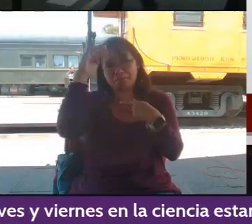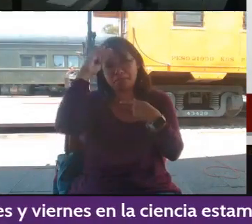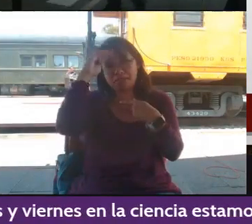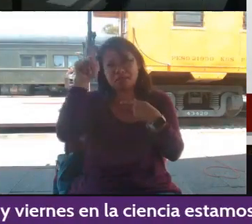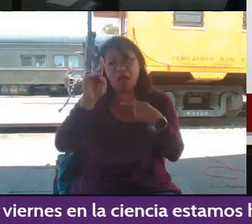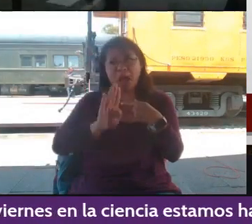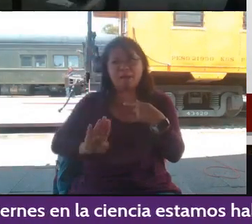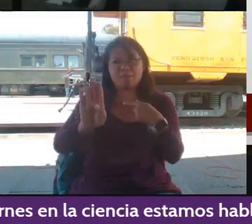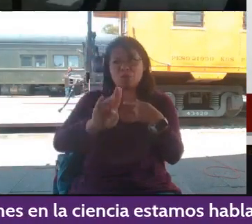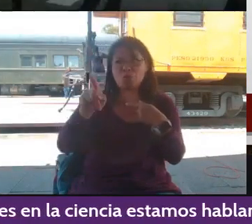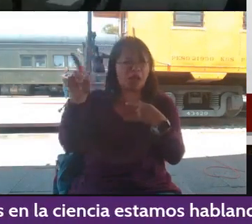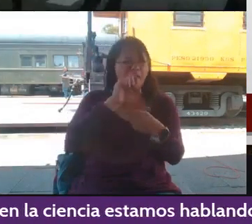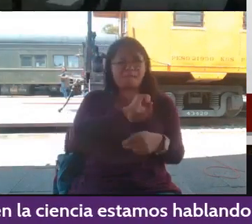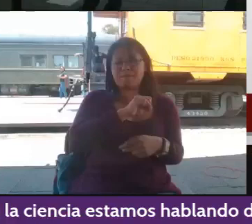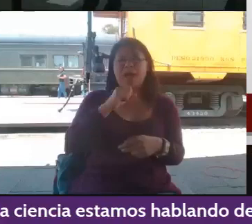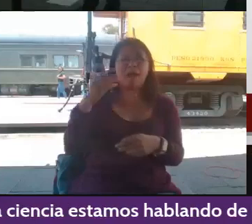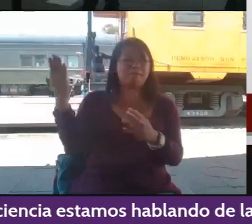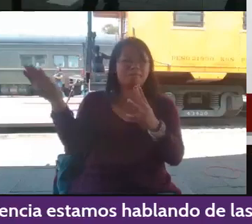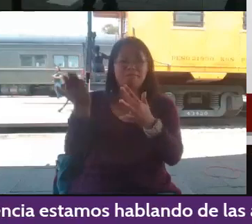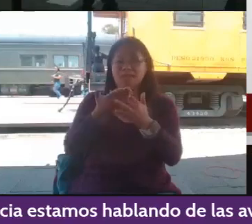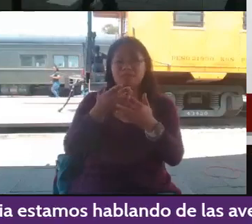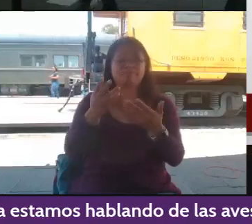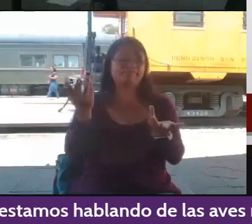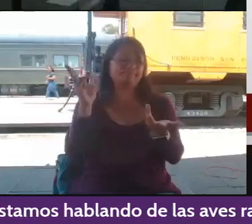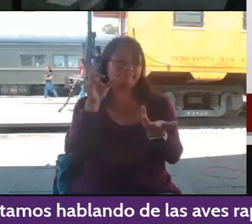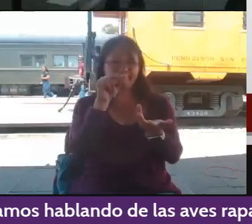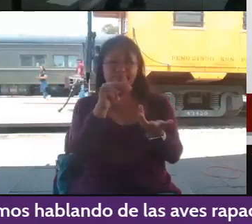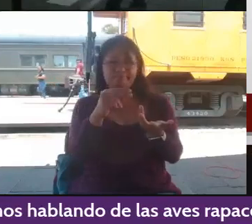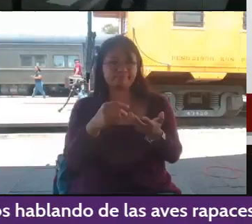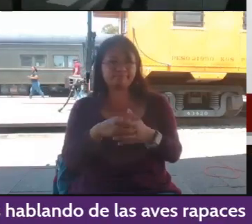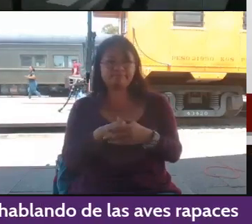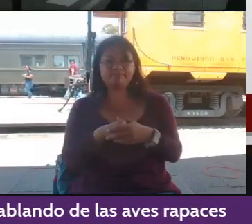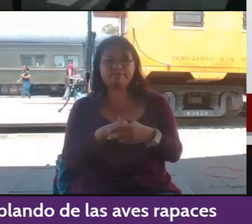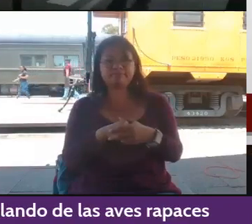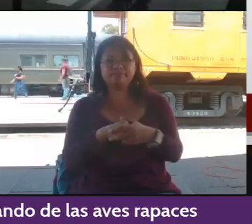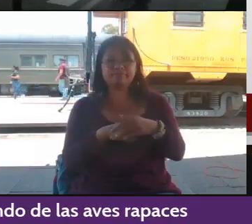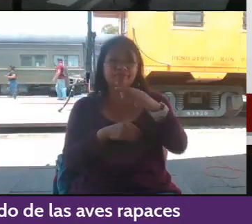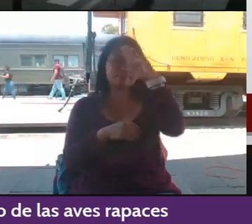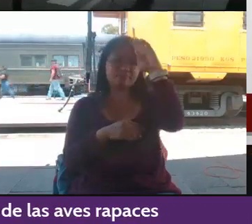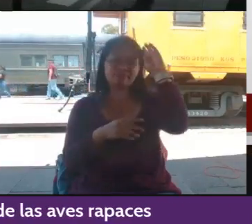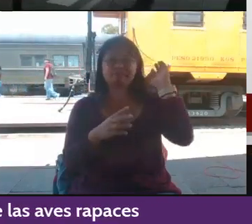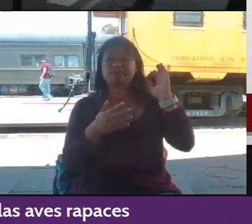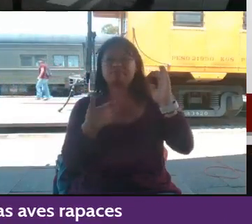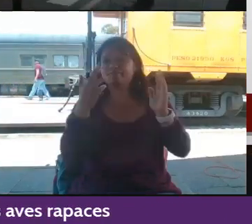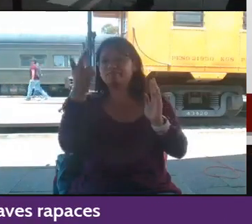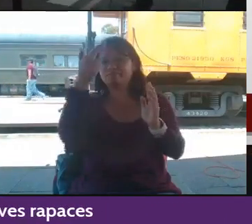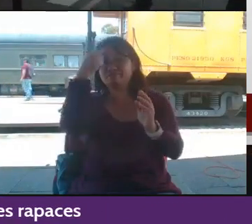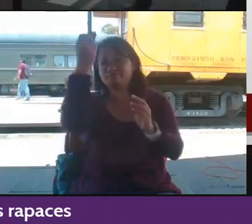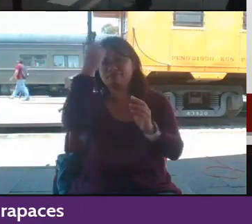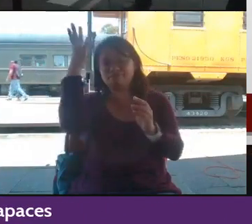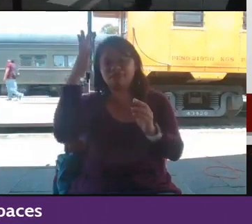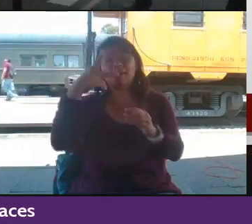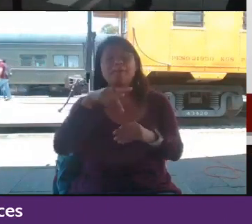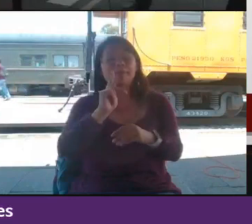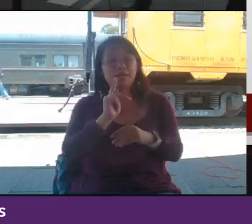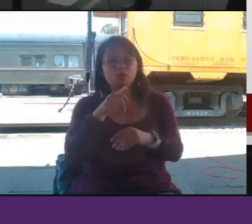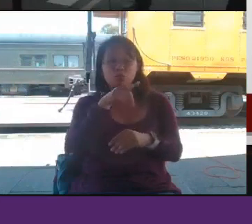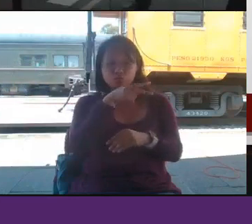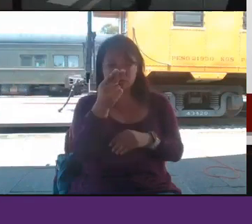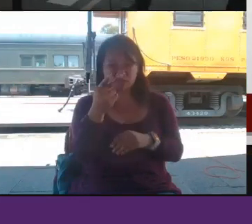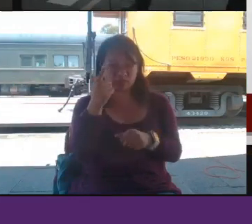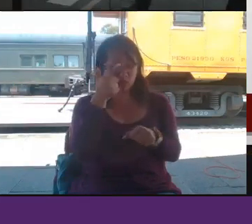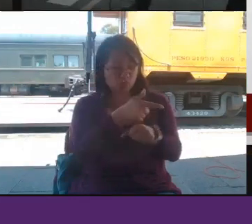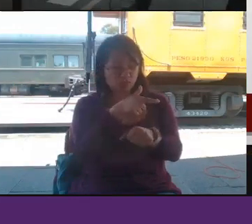esta responsabilidad nuestra siempre. Tercero, cuarto, ya no sé en Caliba, pero bueno, si el animalito que encontraron no se